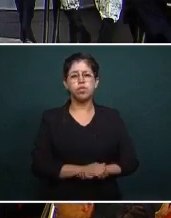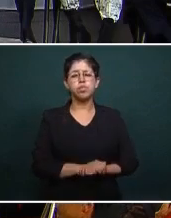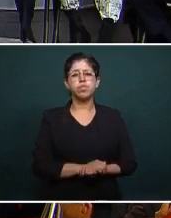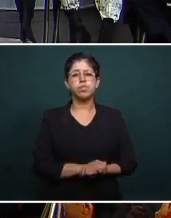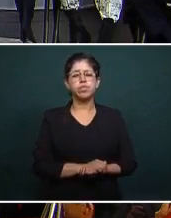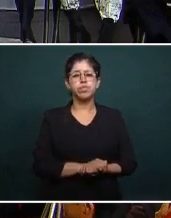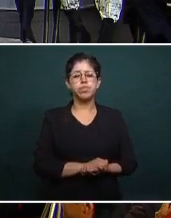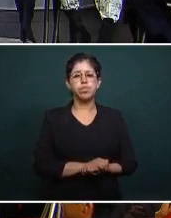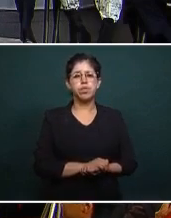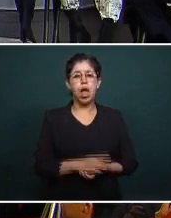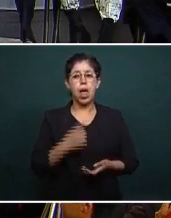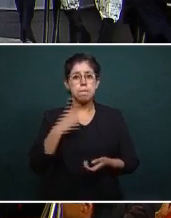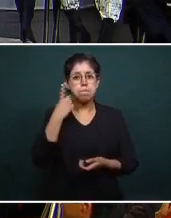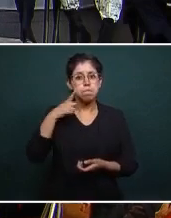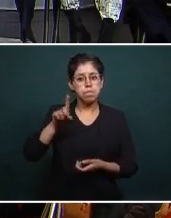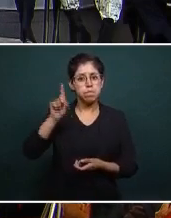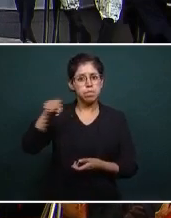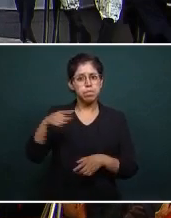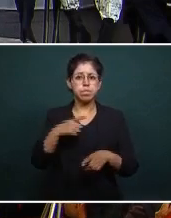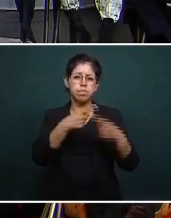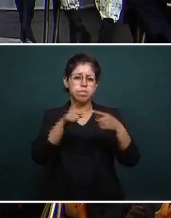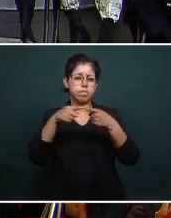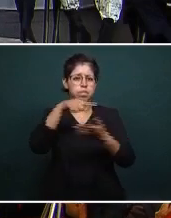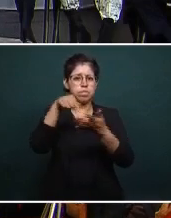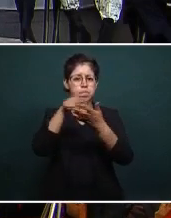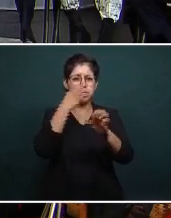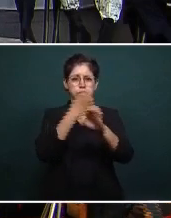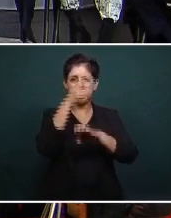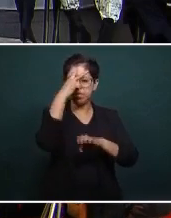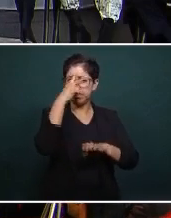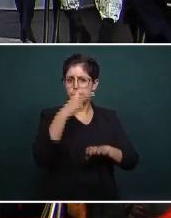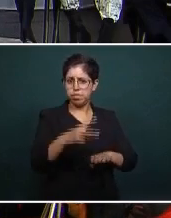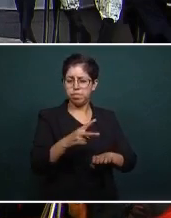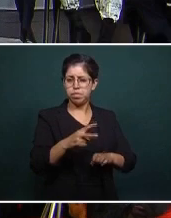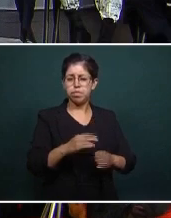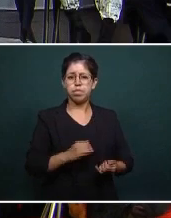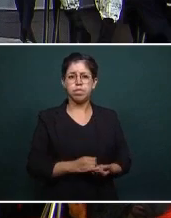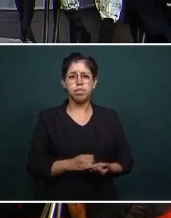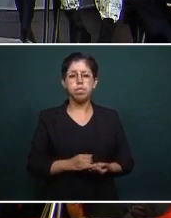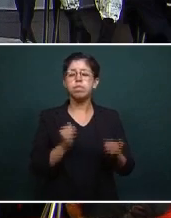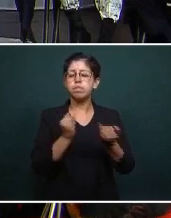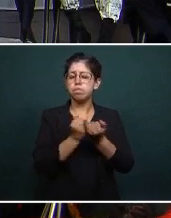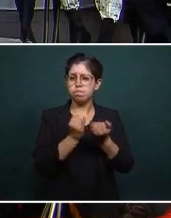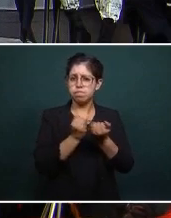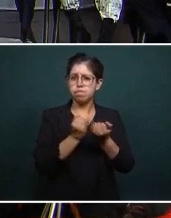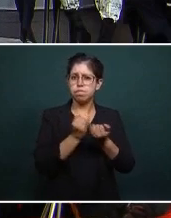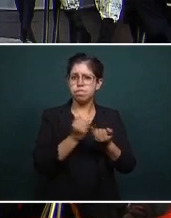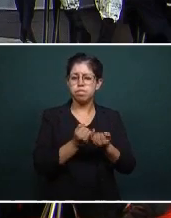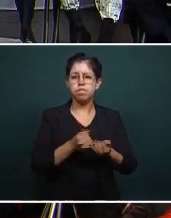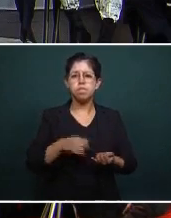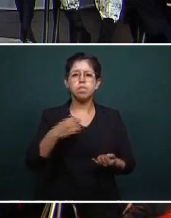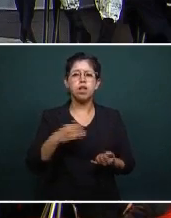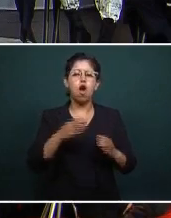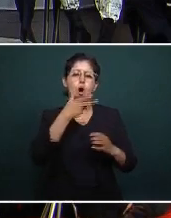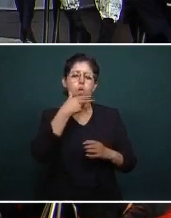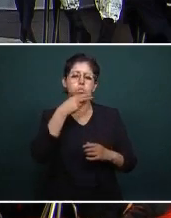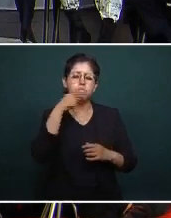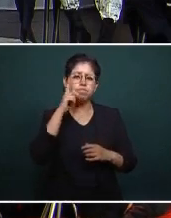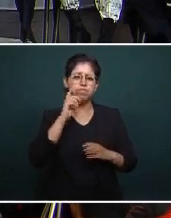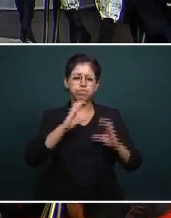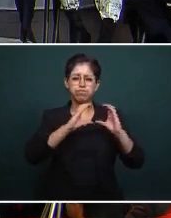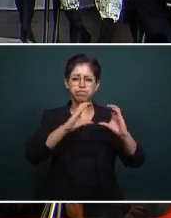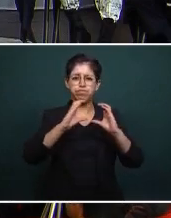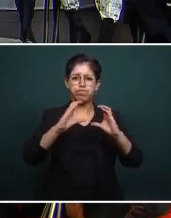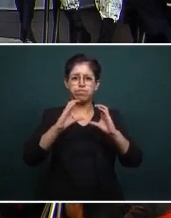Estado, y 1,095 hombres que atienden la seguridad de instalaciones de Pemex, a